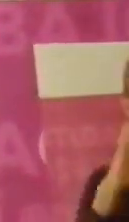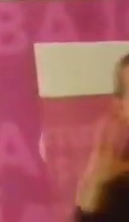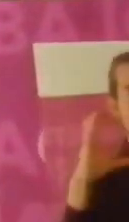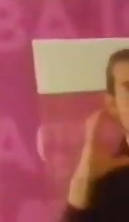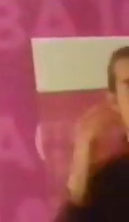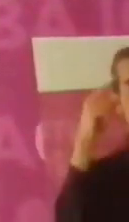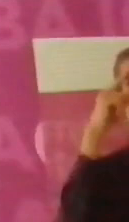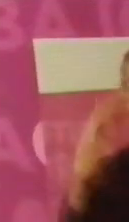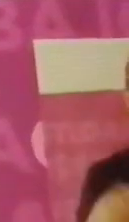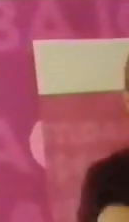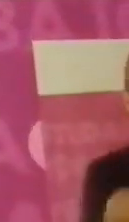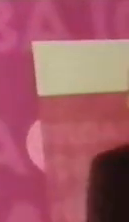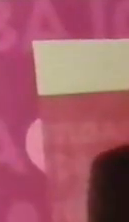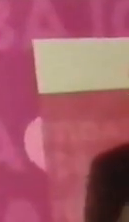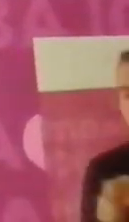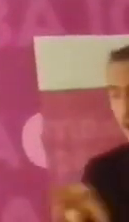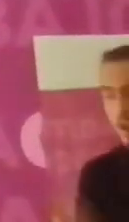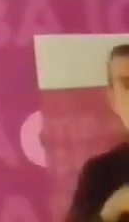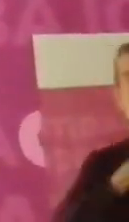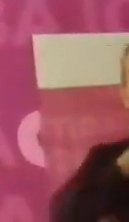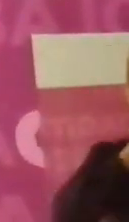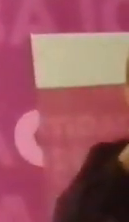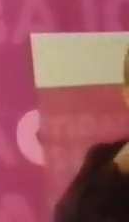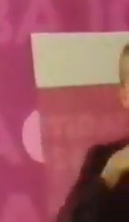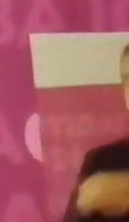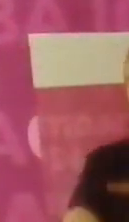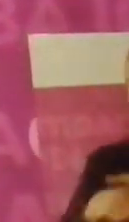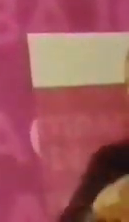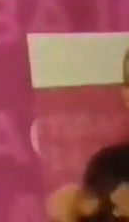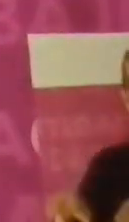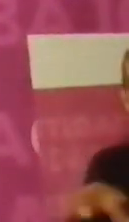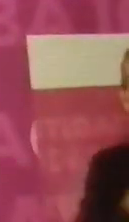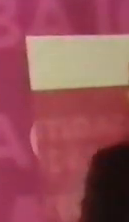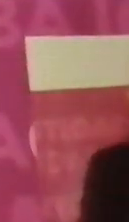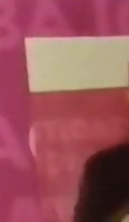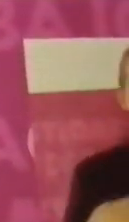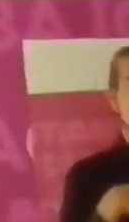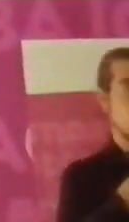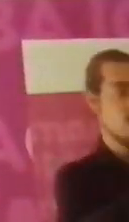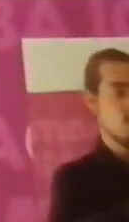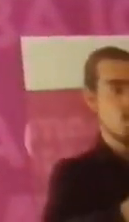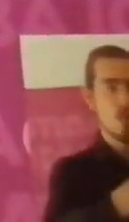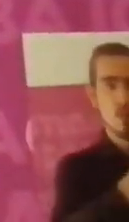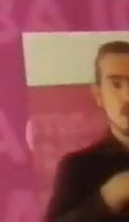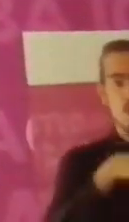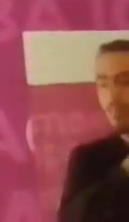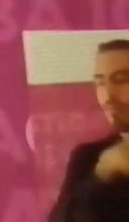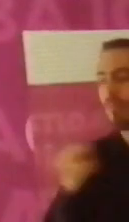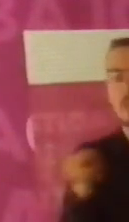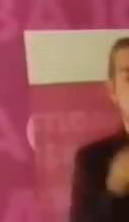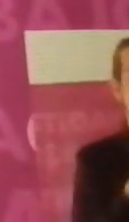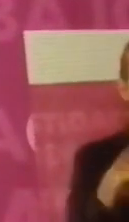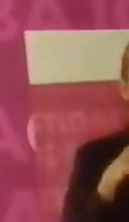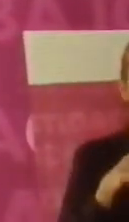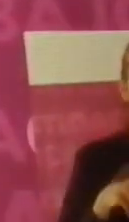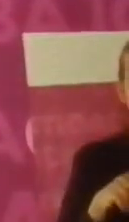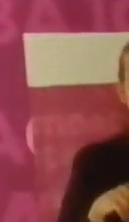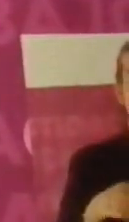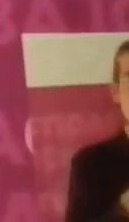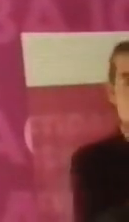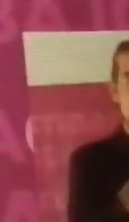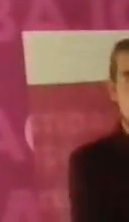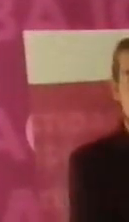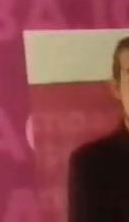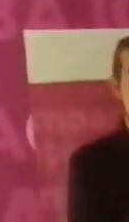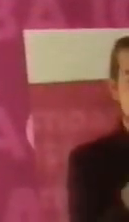común en áreas prioritarias de la ciudad, que se suman a los 4 camiones que anteriormente se habían donado al municipio de